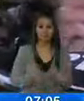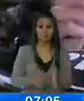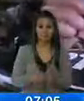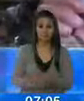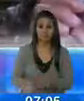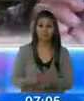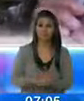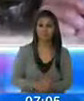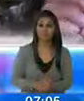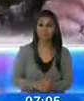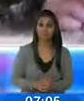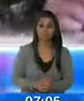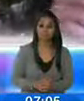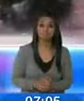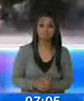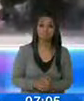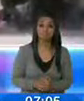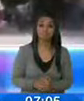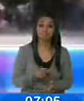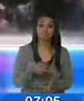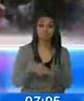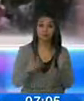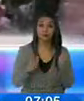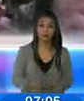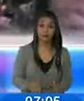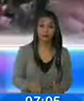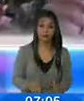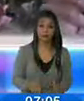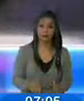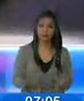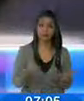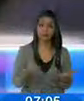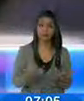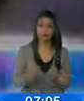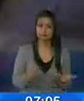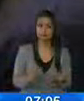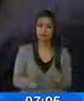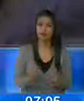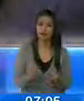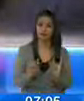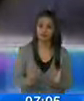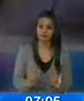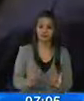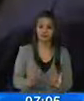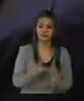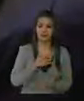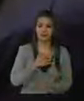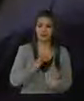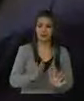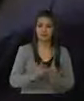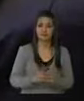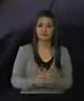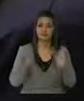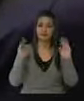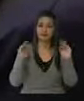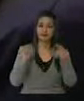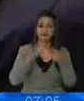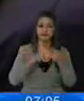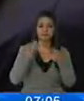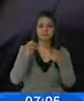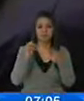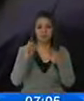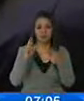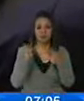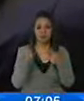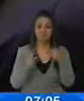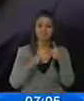ha ido nuestros estudiantes, aquí están. Adiós Marco Vinicio, adiós Luis Manuel,